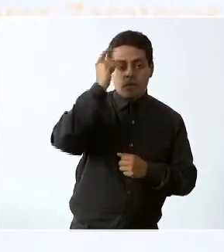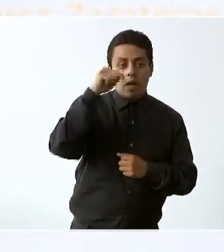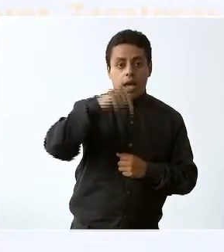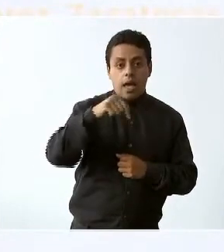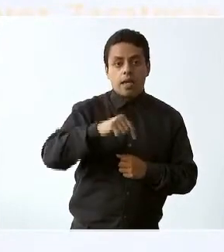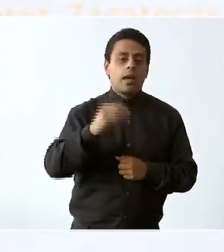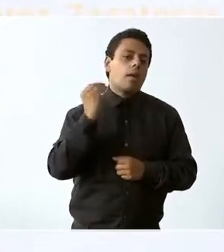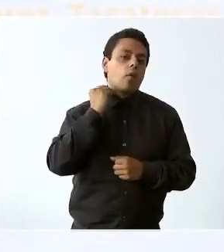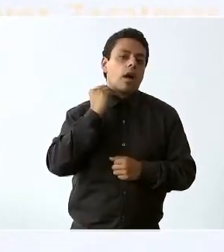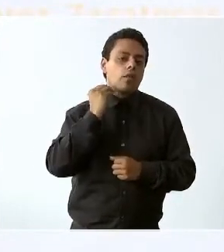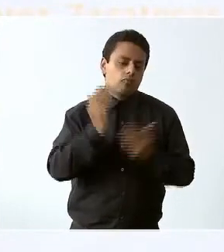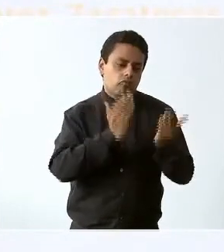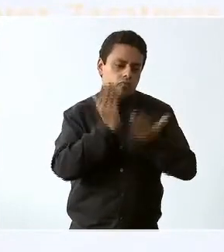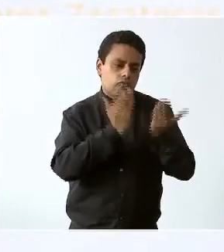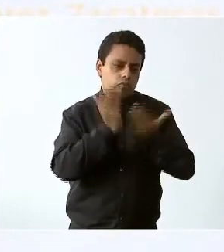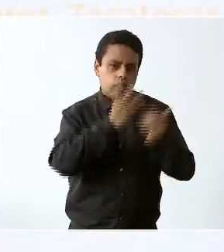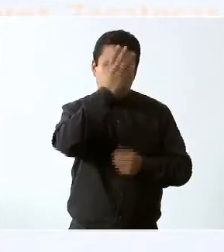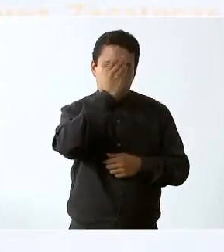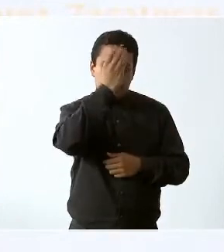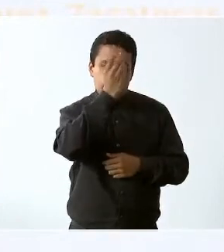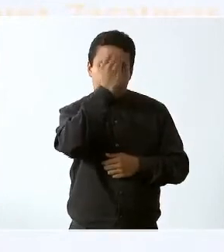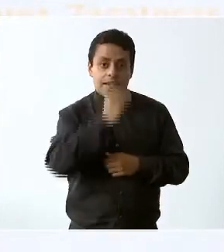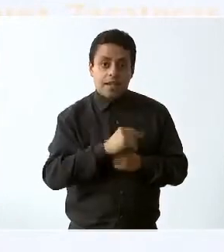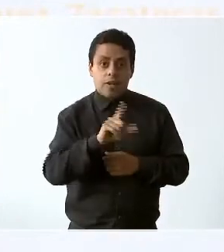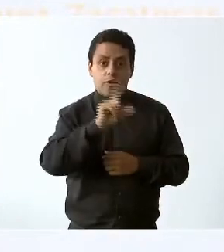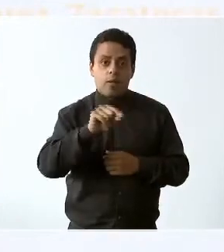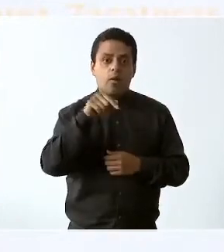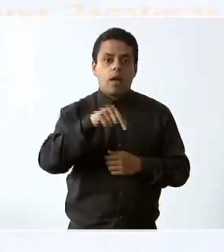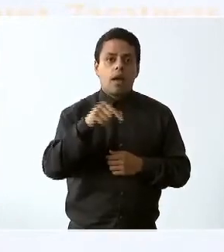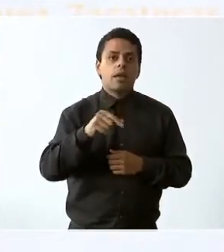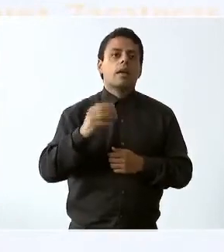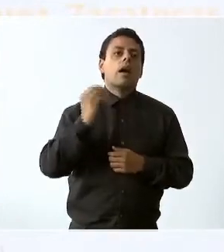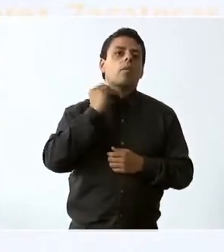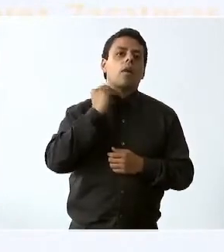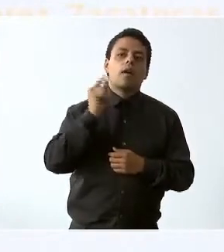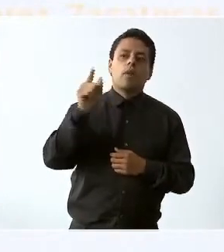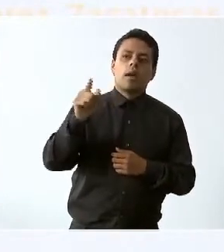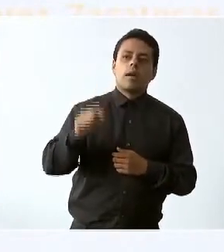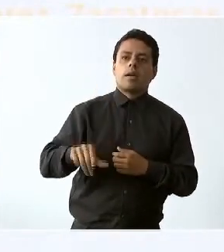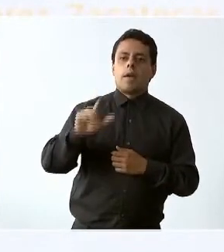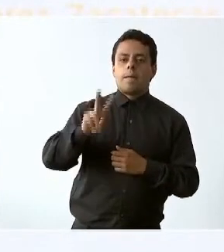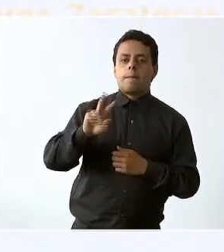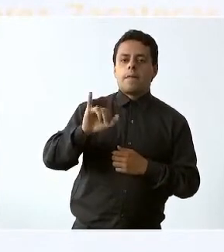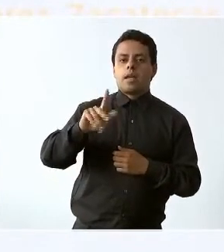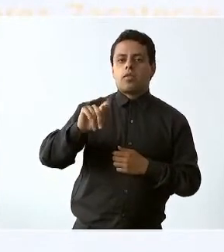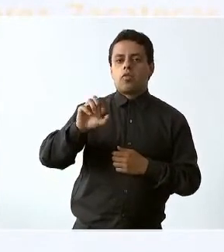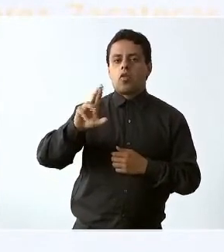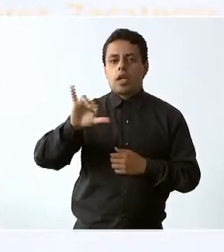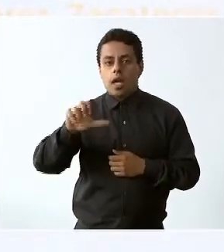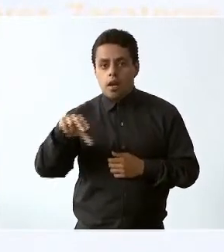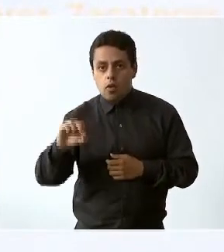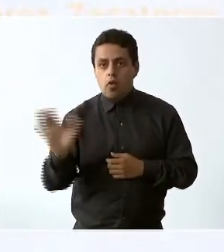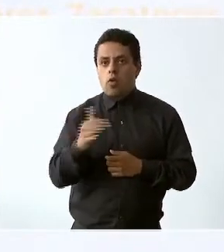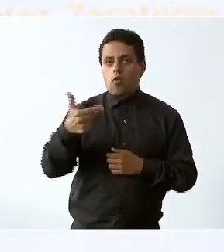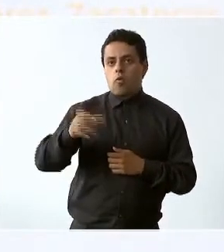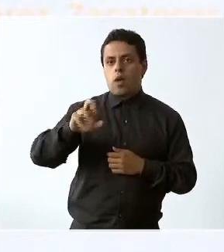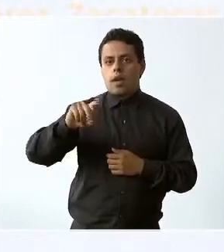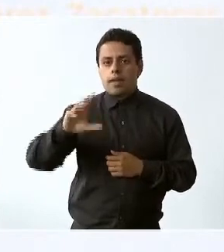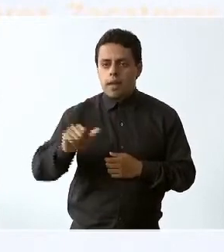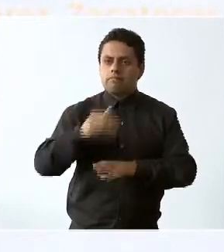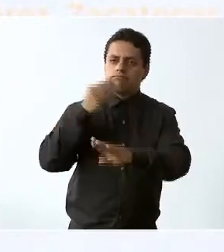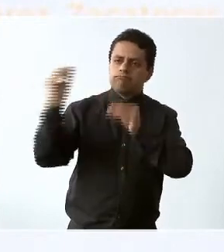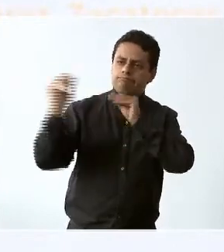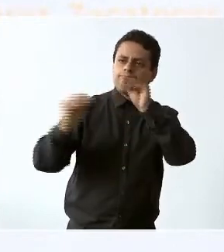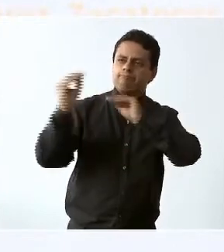abogado. Desde allí se dedica a combatir con la pluma a Victoriano Huerta y a defender a sus amigos en